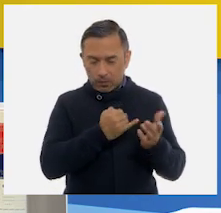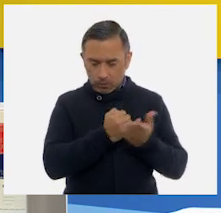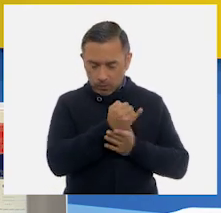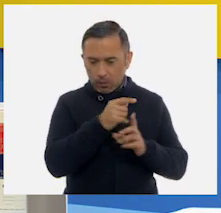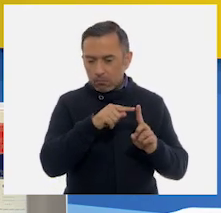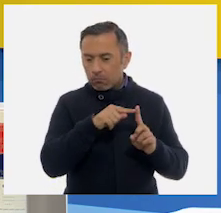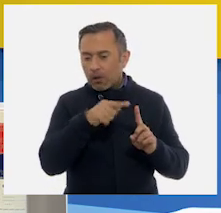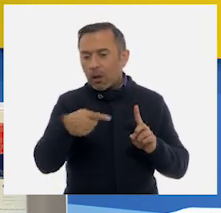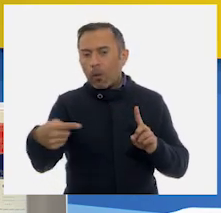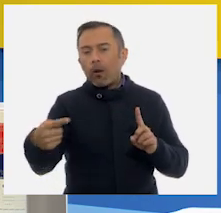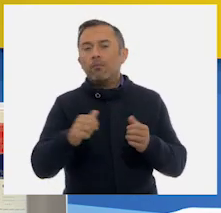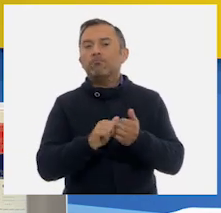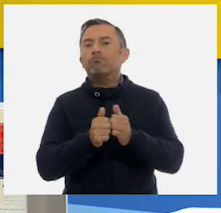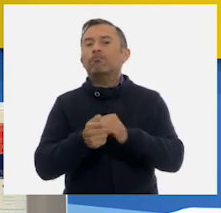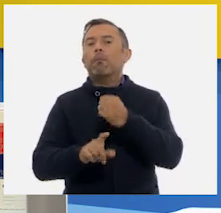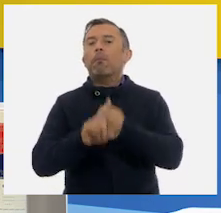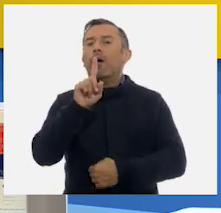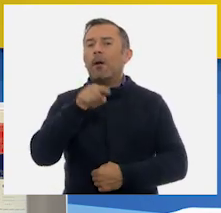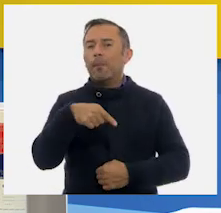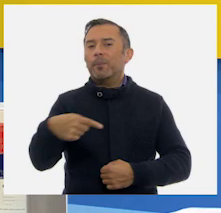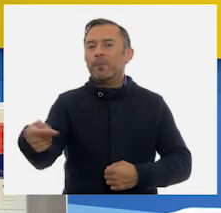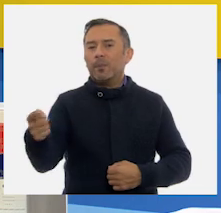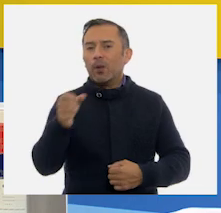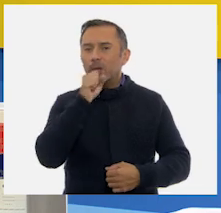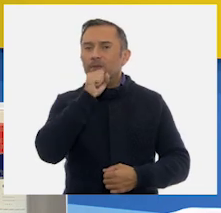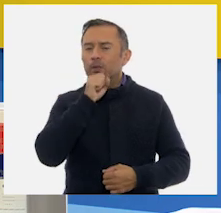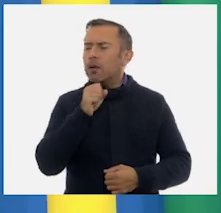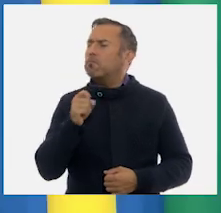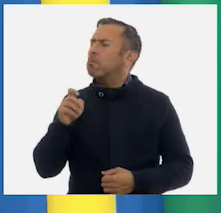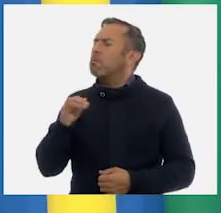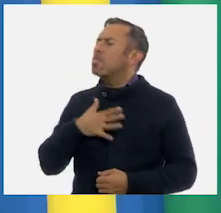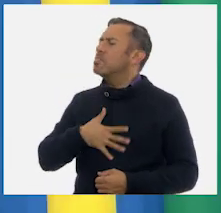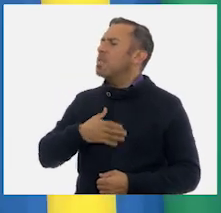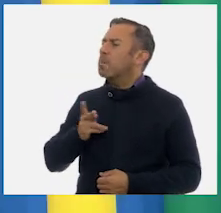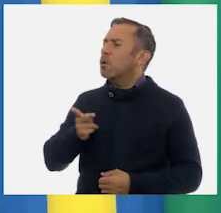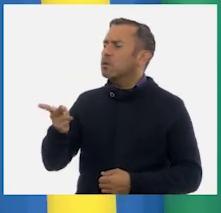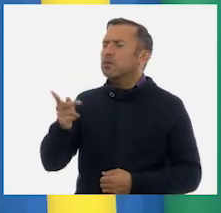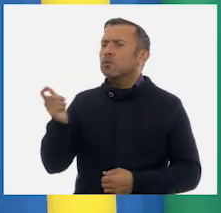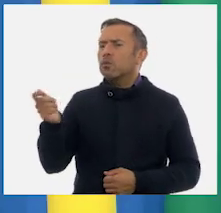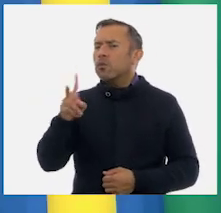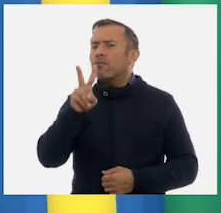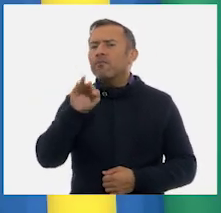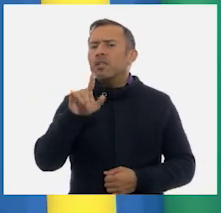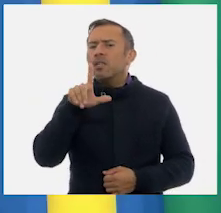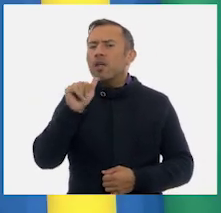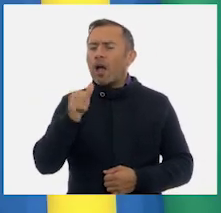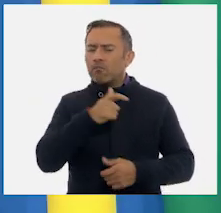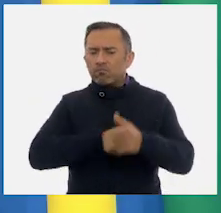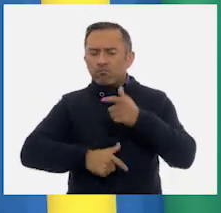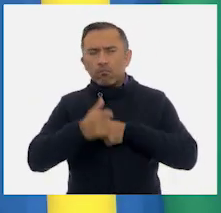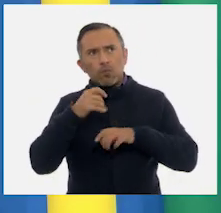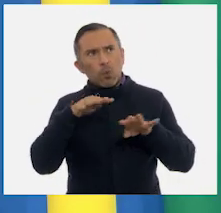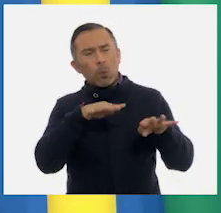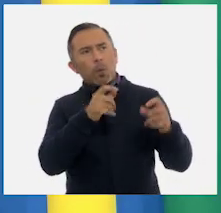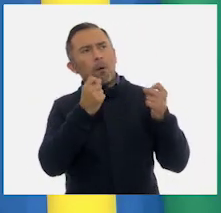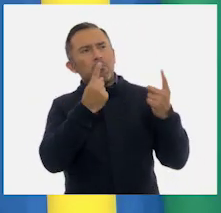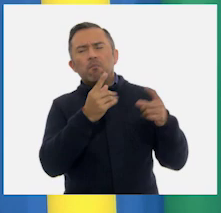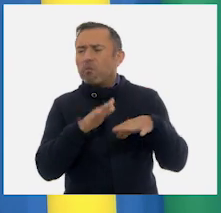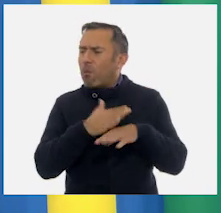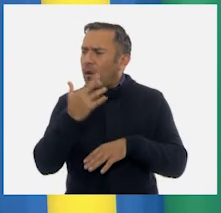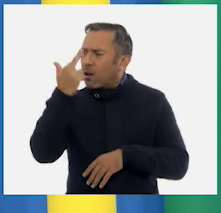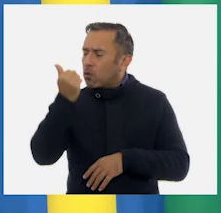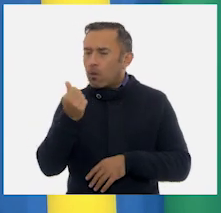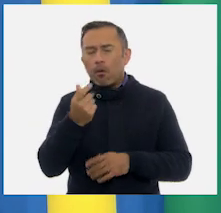quiero preguntarte, María, ¿qué causó tu admiración por Villa? Uy, muchísimas cosas. El haber leído y escuchado tantas cosas